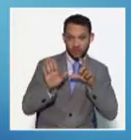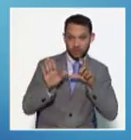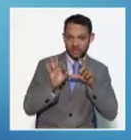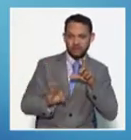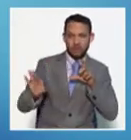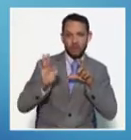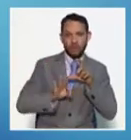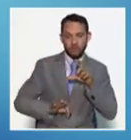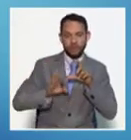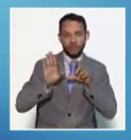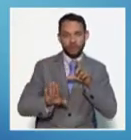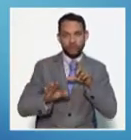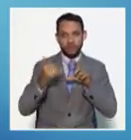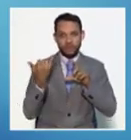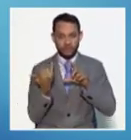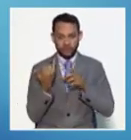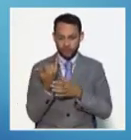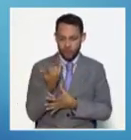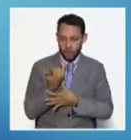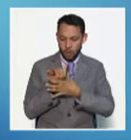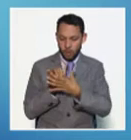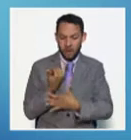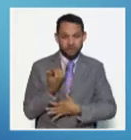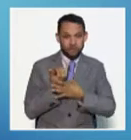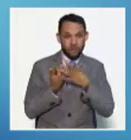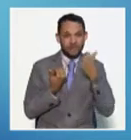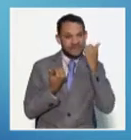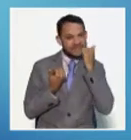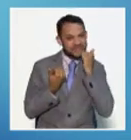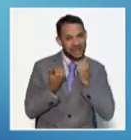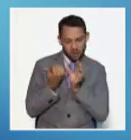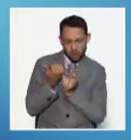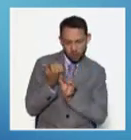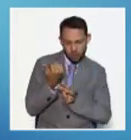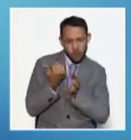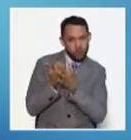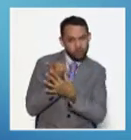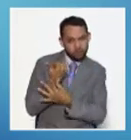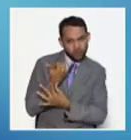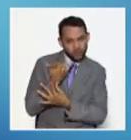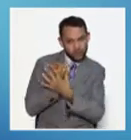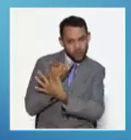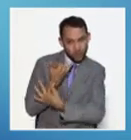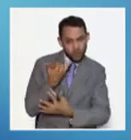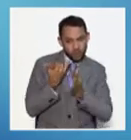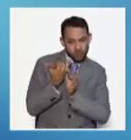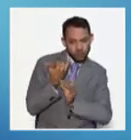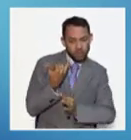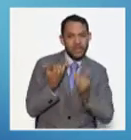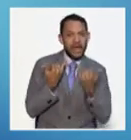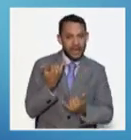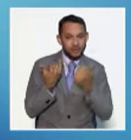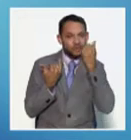se llama el endometrio que es la capa que las mujeres mezclamos cada mes les llamamos cada mes como menstruación y es la cavidad donde se va a